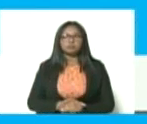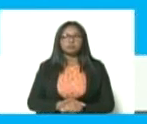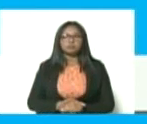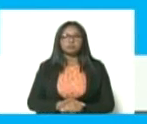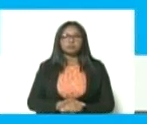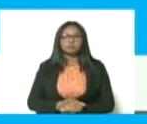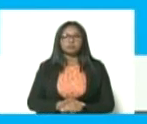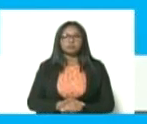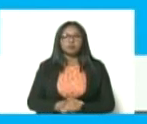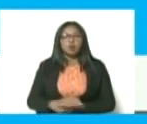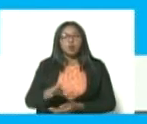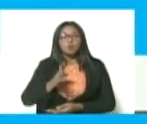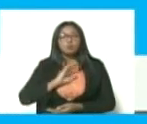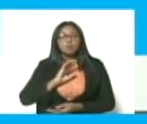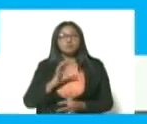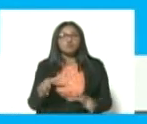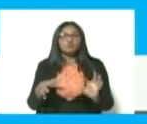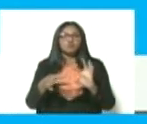Provincias Unidas